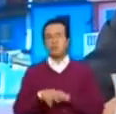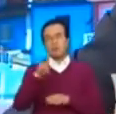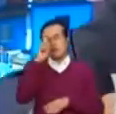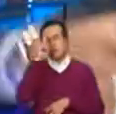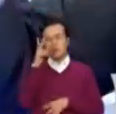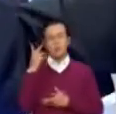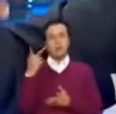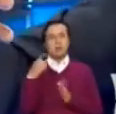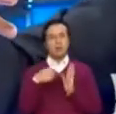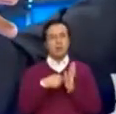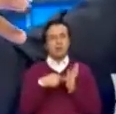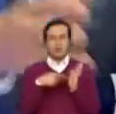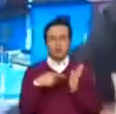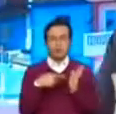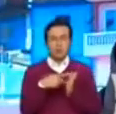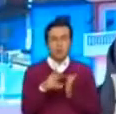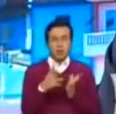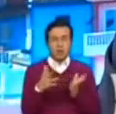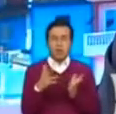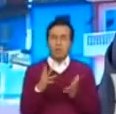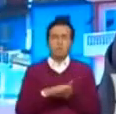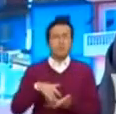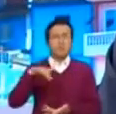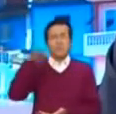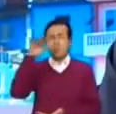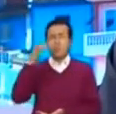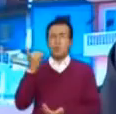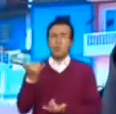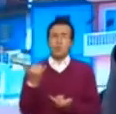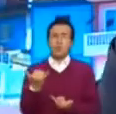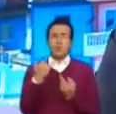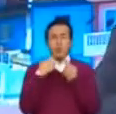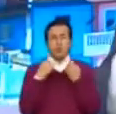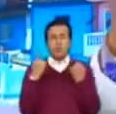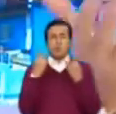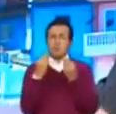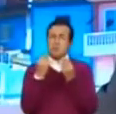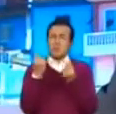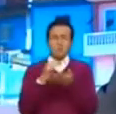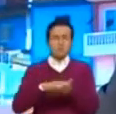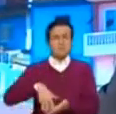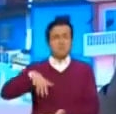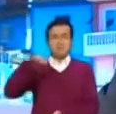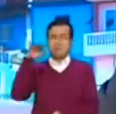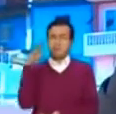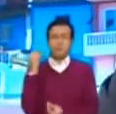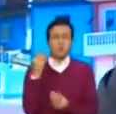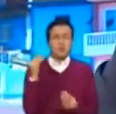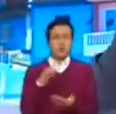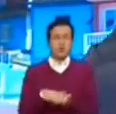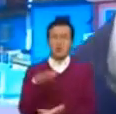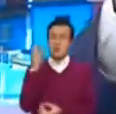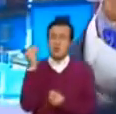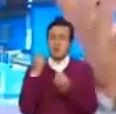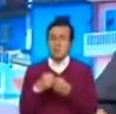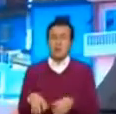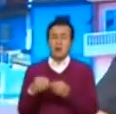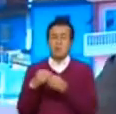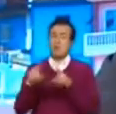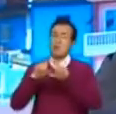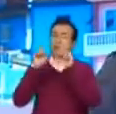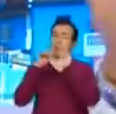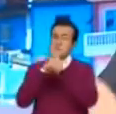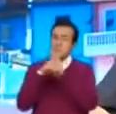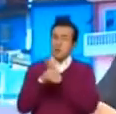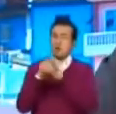y la elusión es a gran escala. Por eso yo señalaba al inicio de la entrevista que estamos hablando de grandes montos de dinero que involucran a los grandes